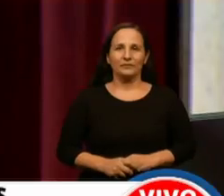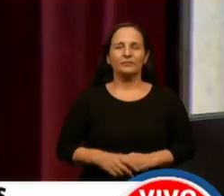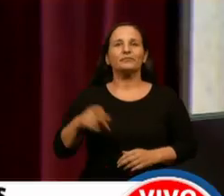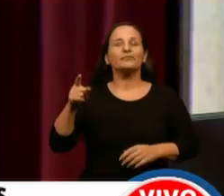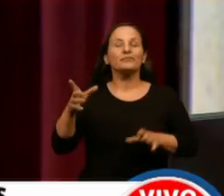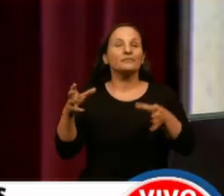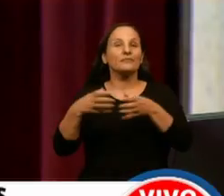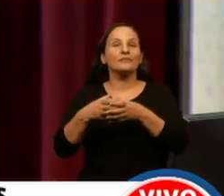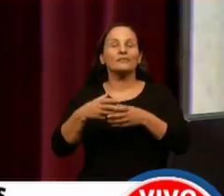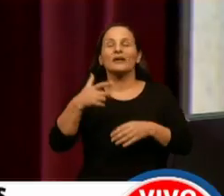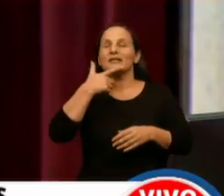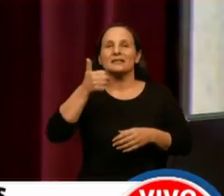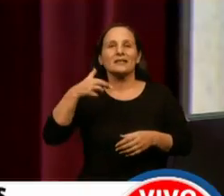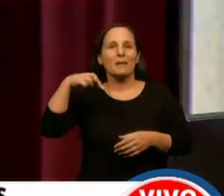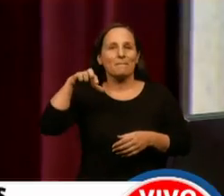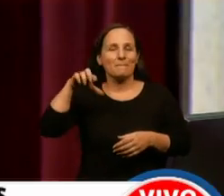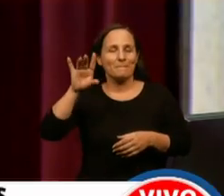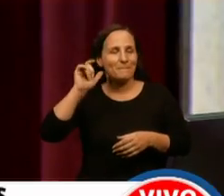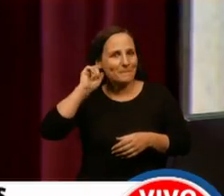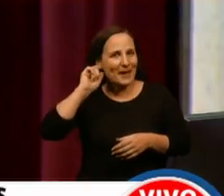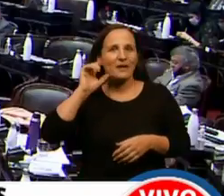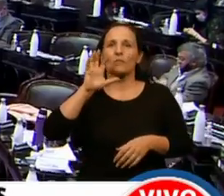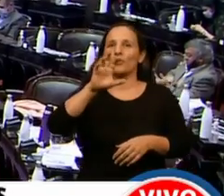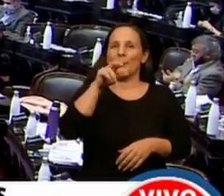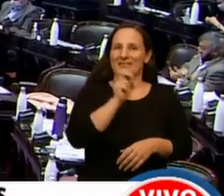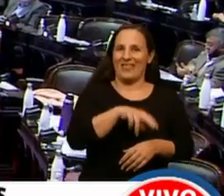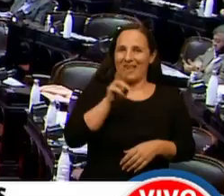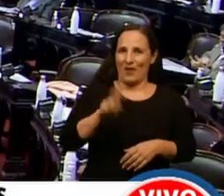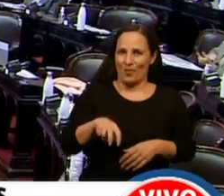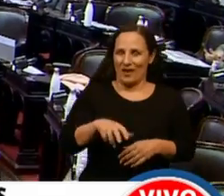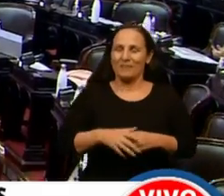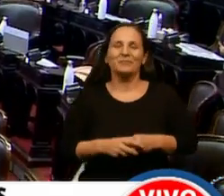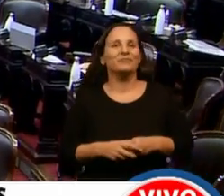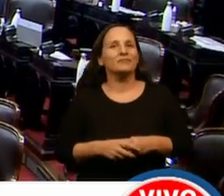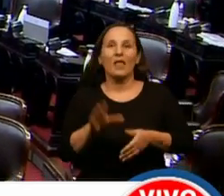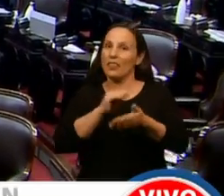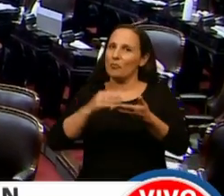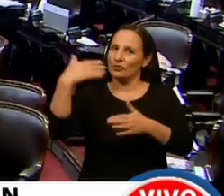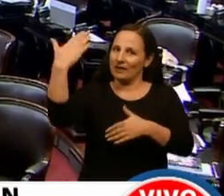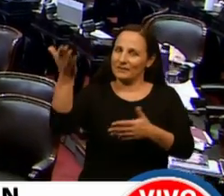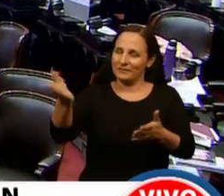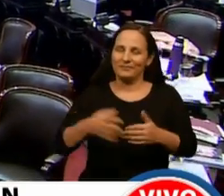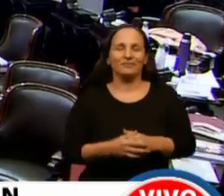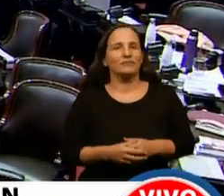popular neuquino provincia del neuquén diputada tiene la palabra